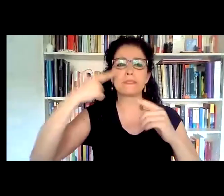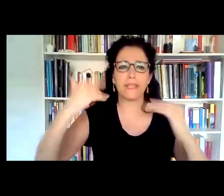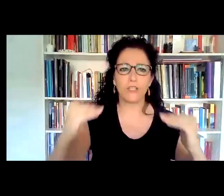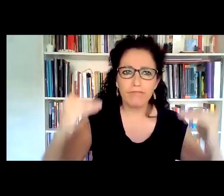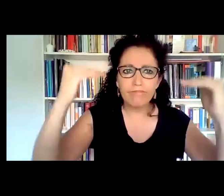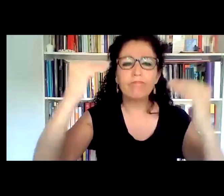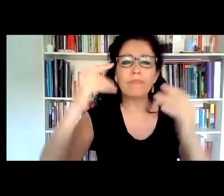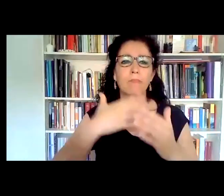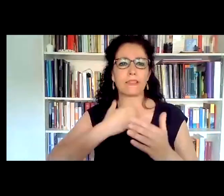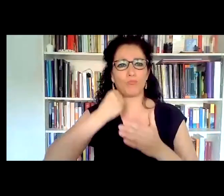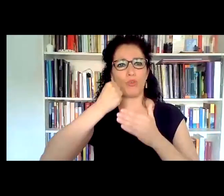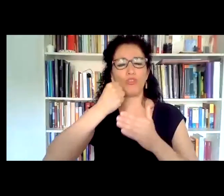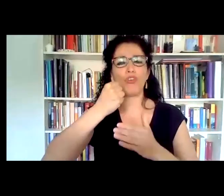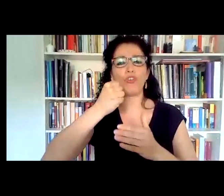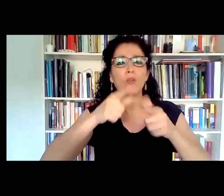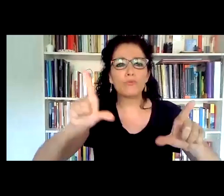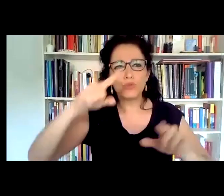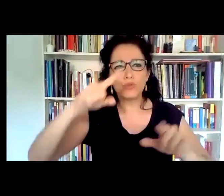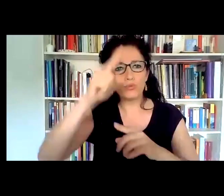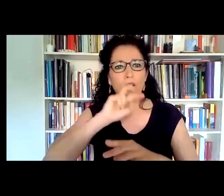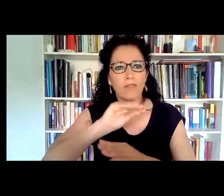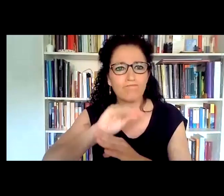serie de conclusiones,